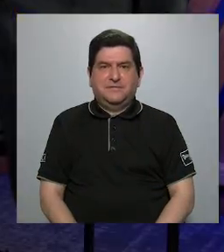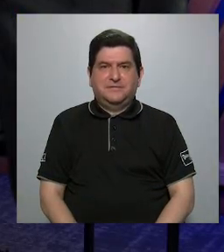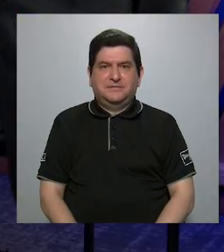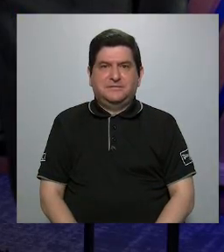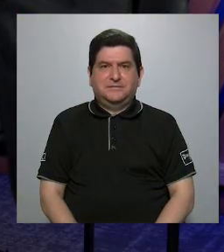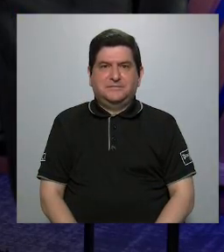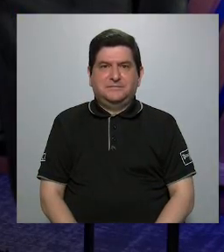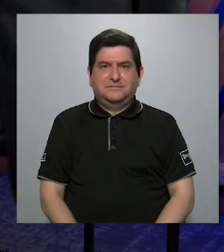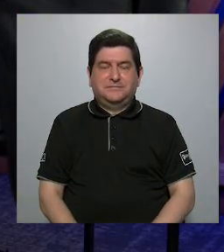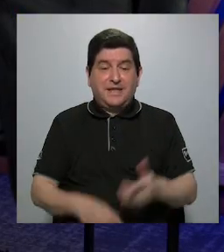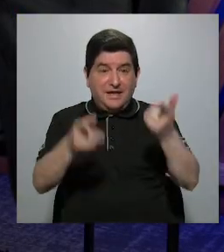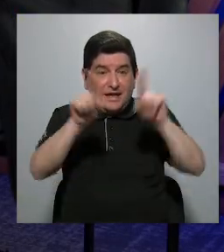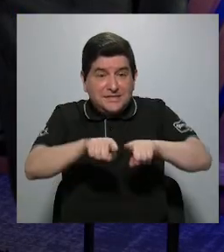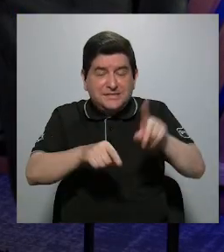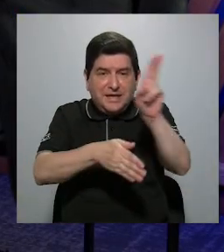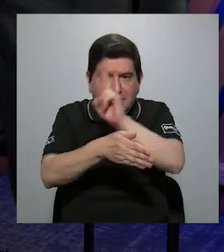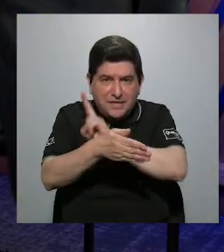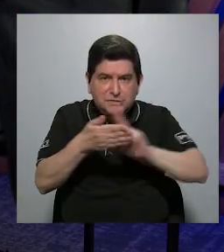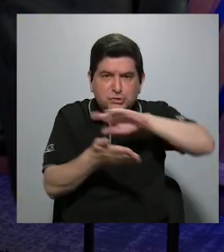son